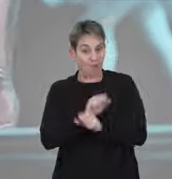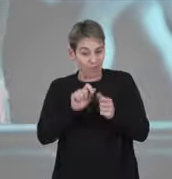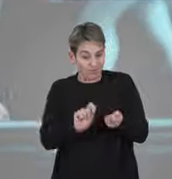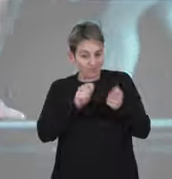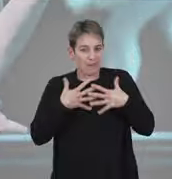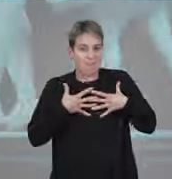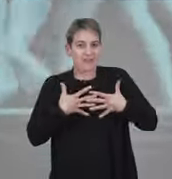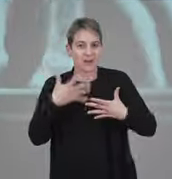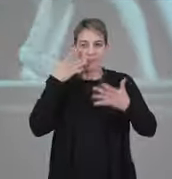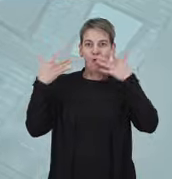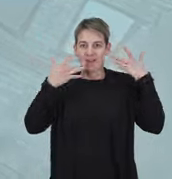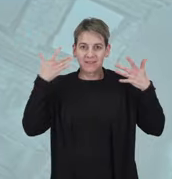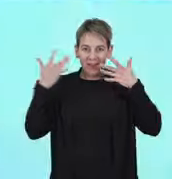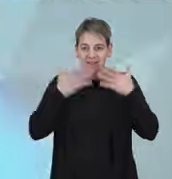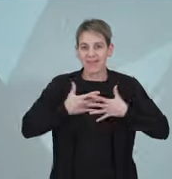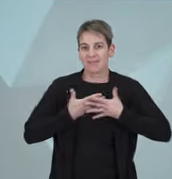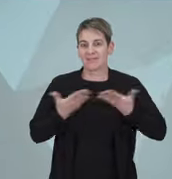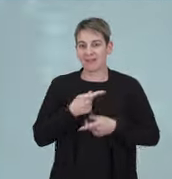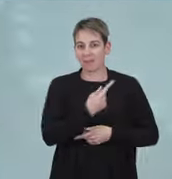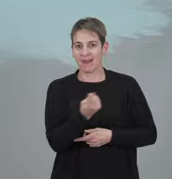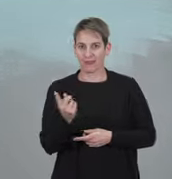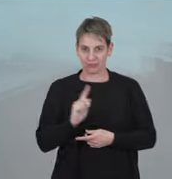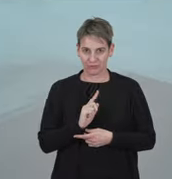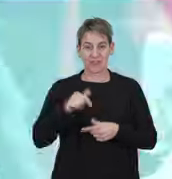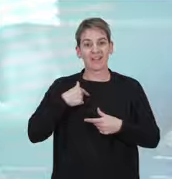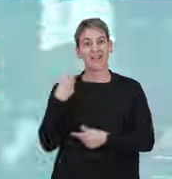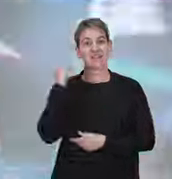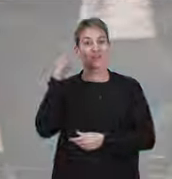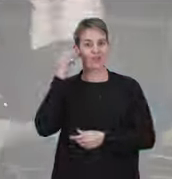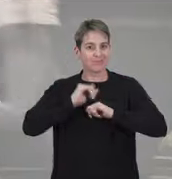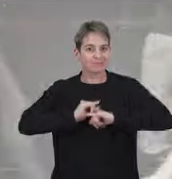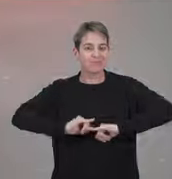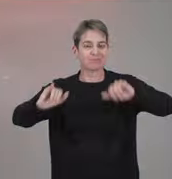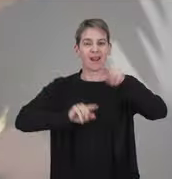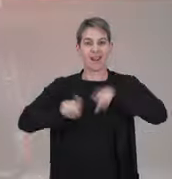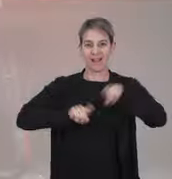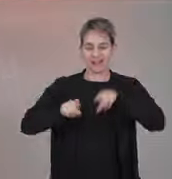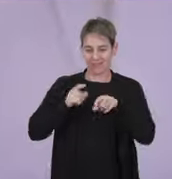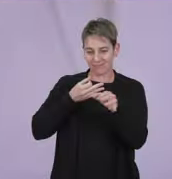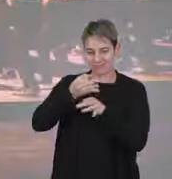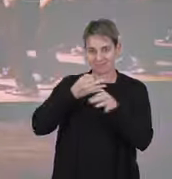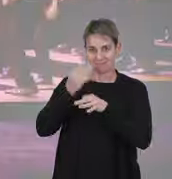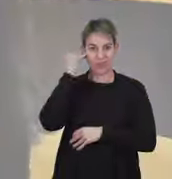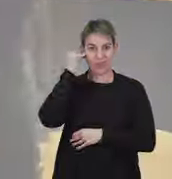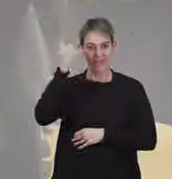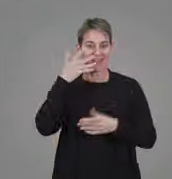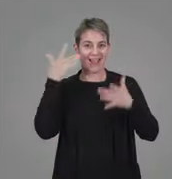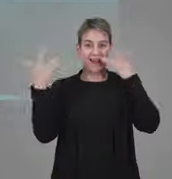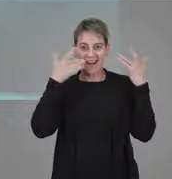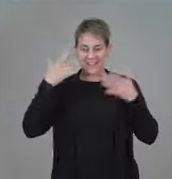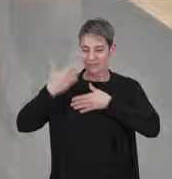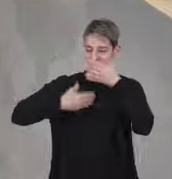Ahora podés convertir tu pasión por las artes en inspiración para otros. El Sodre lanza la carrera de formación docente en